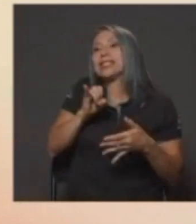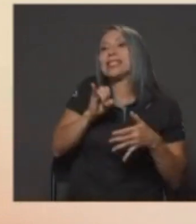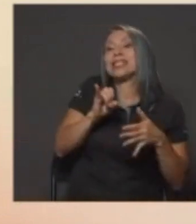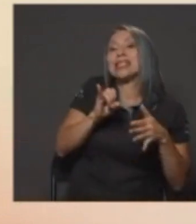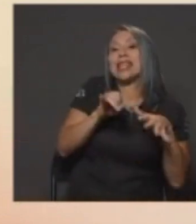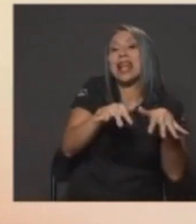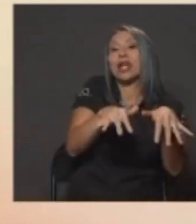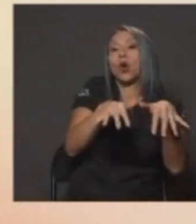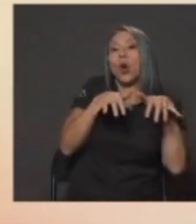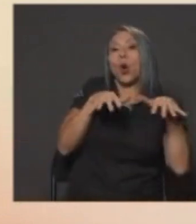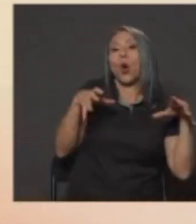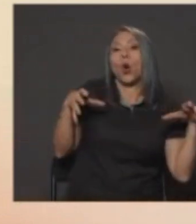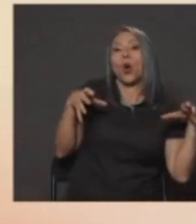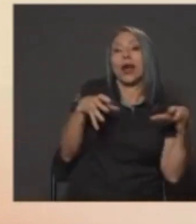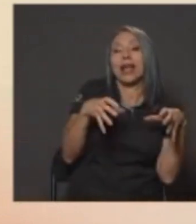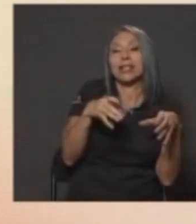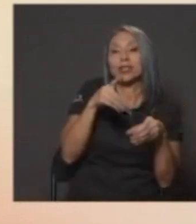aprueba.